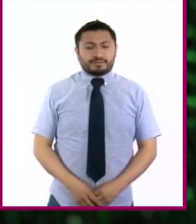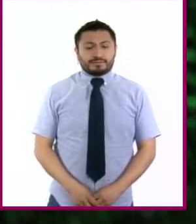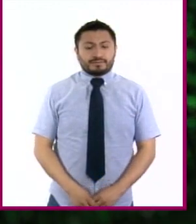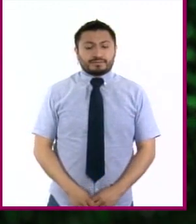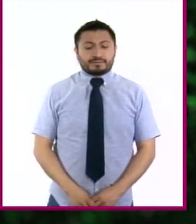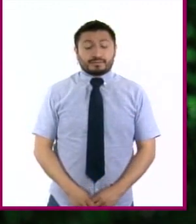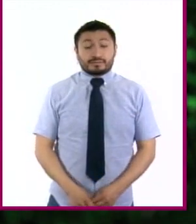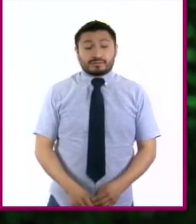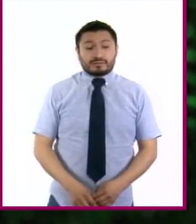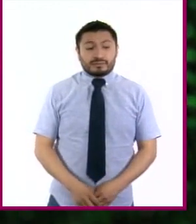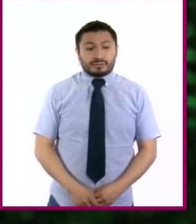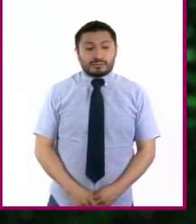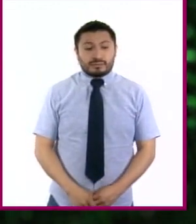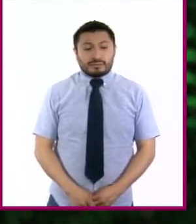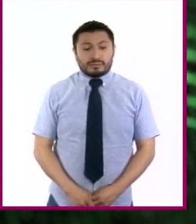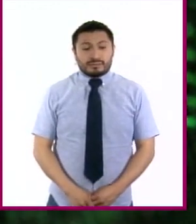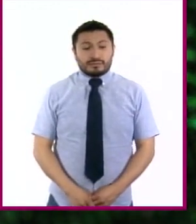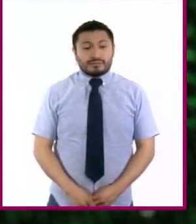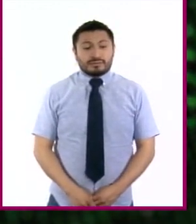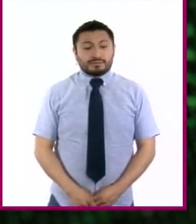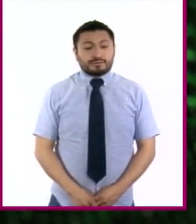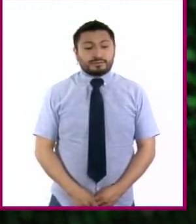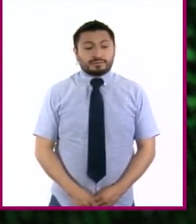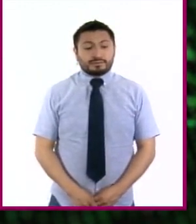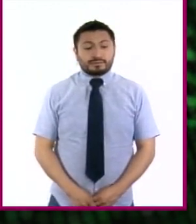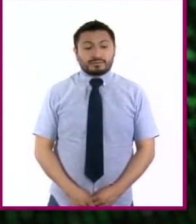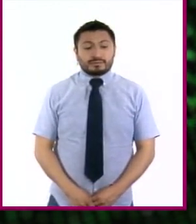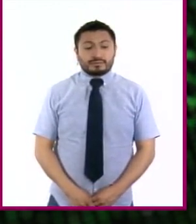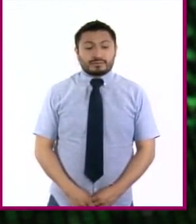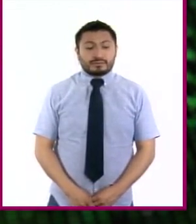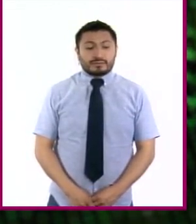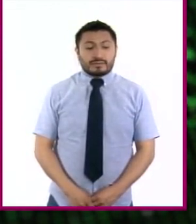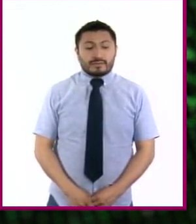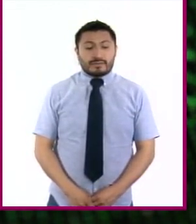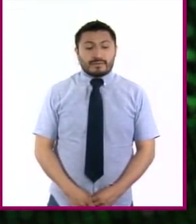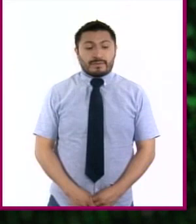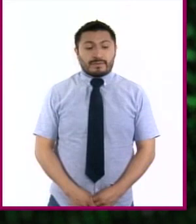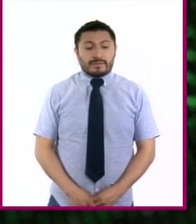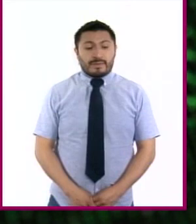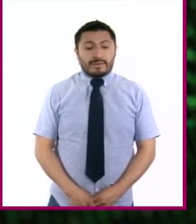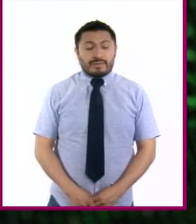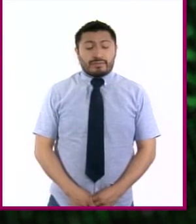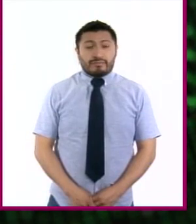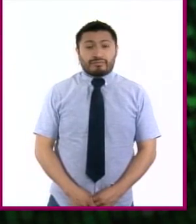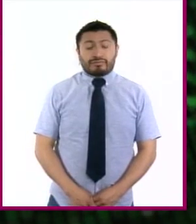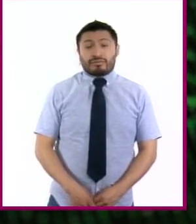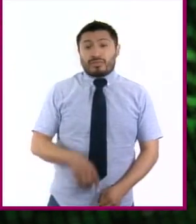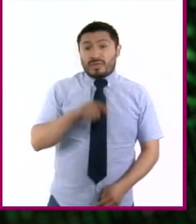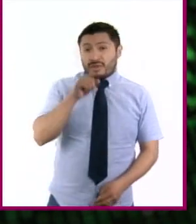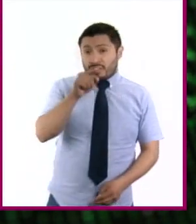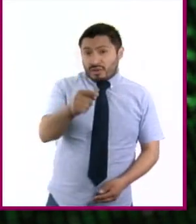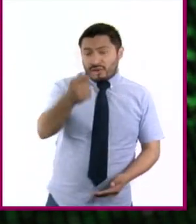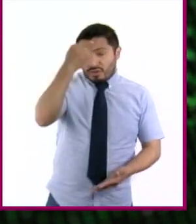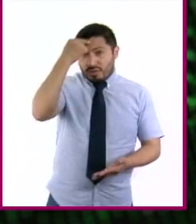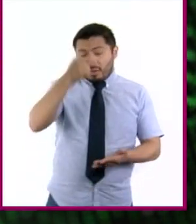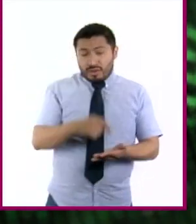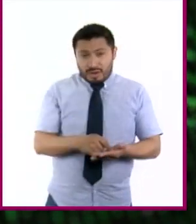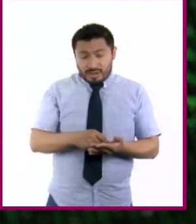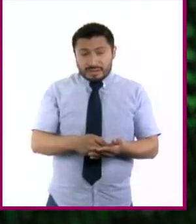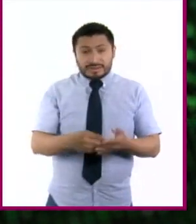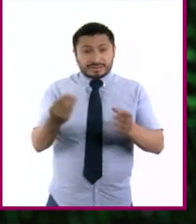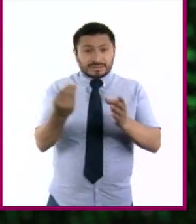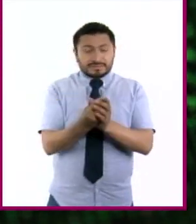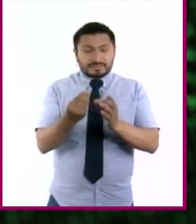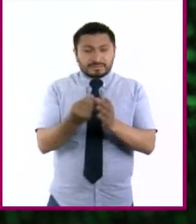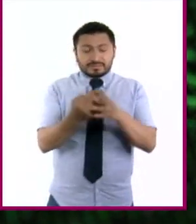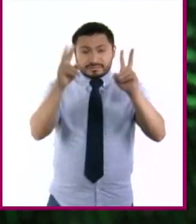¿Me pareció que el contenido de la